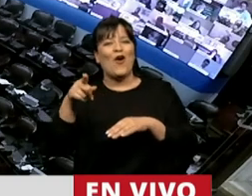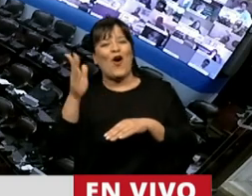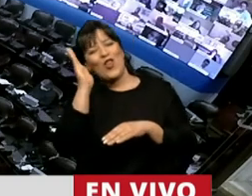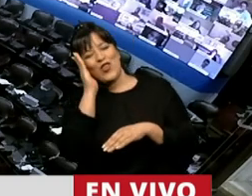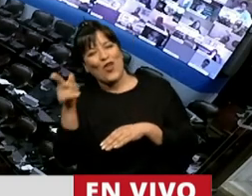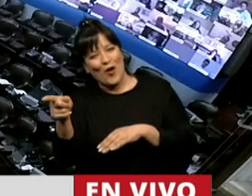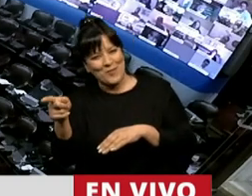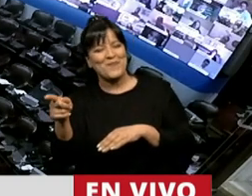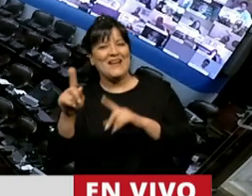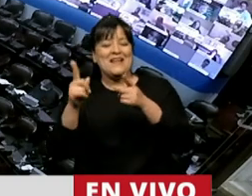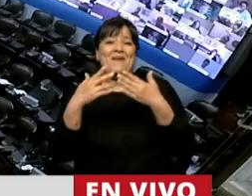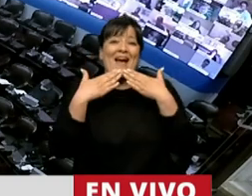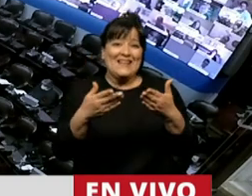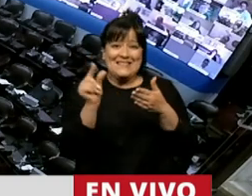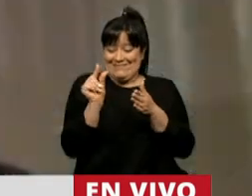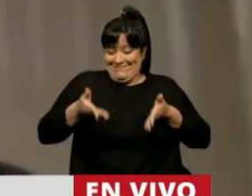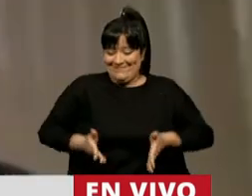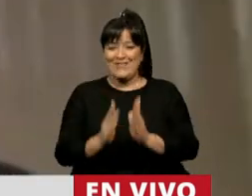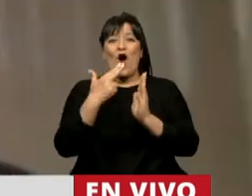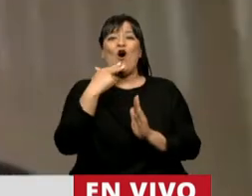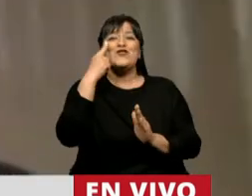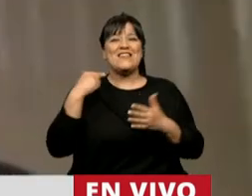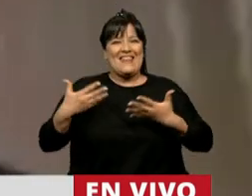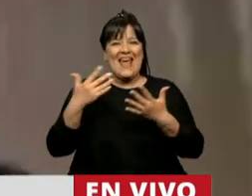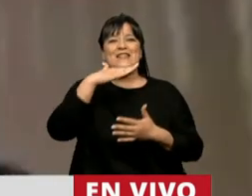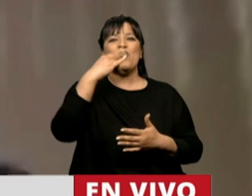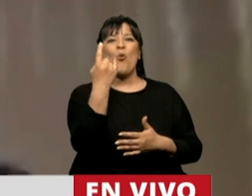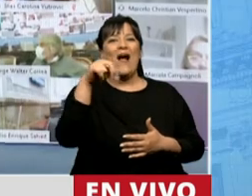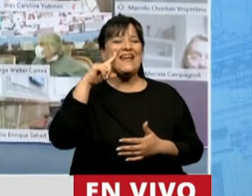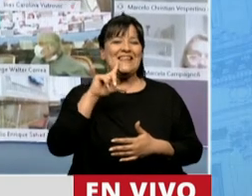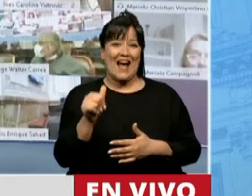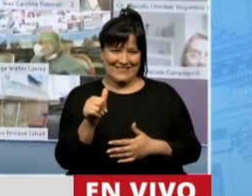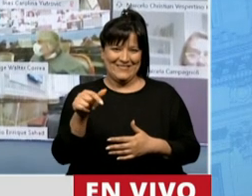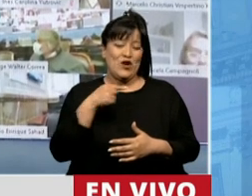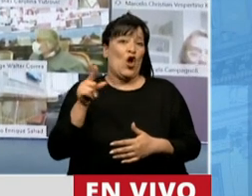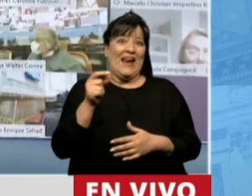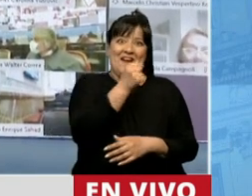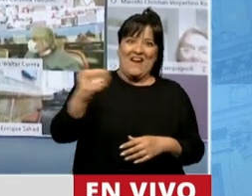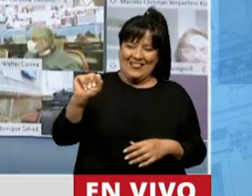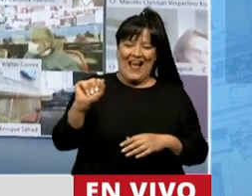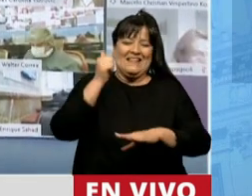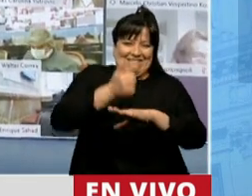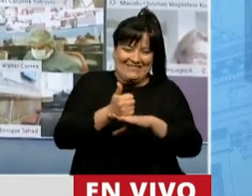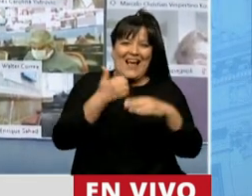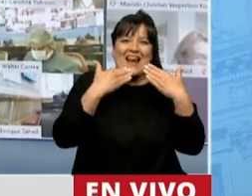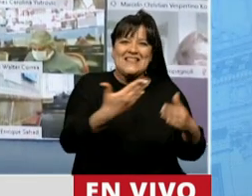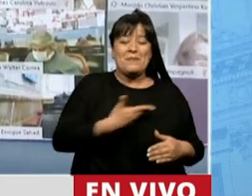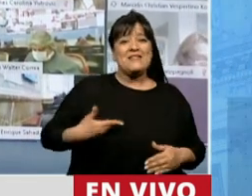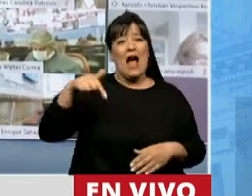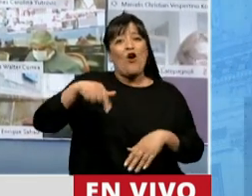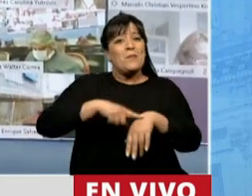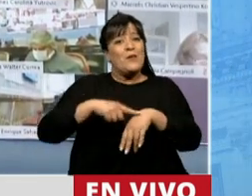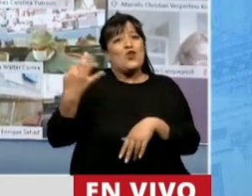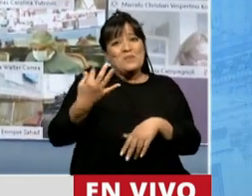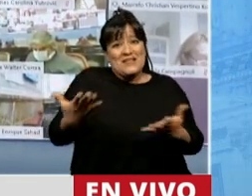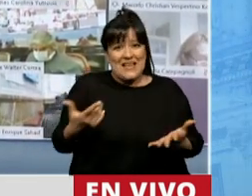ustedes y agradecer que acaba de nacer hace 11 días Juanita pero no quería dejar de estar hoy Así que gracias presidente porque es un momento muy especial para